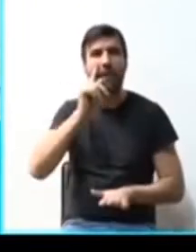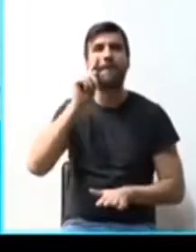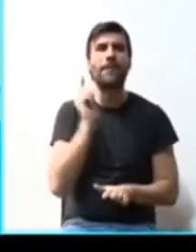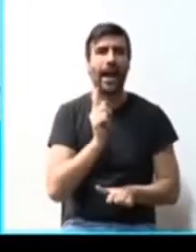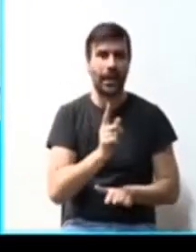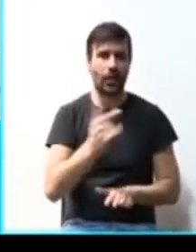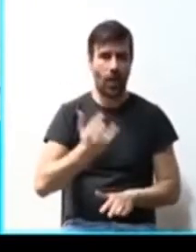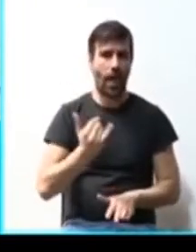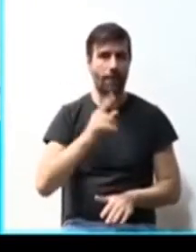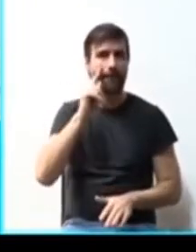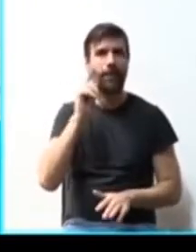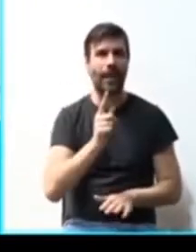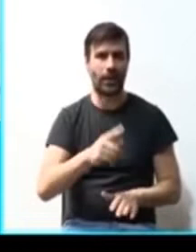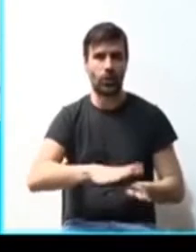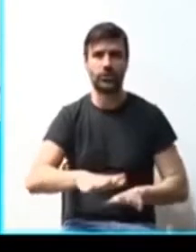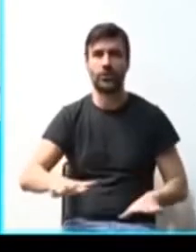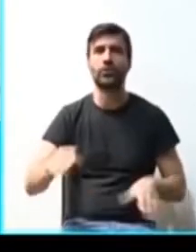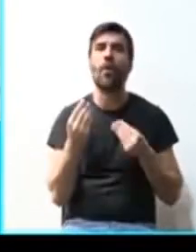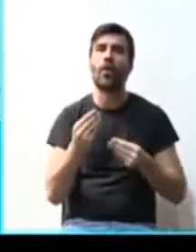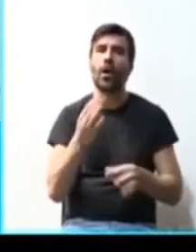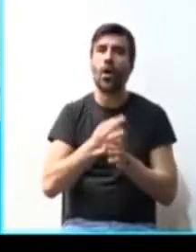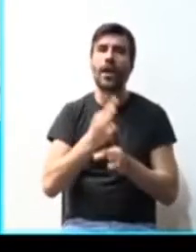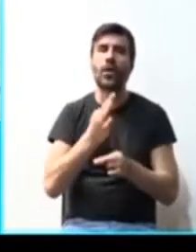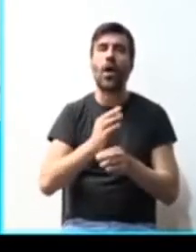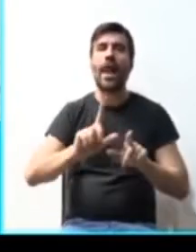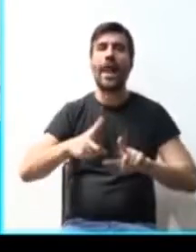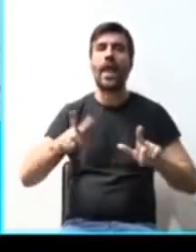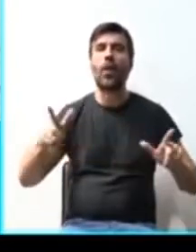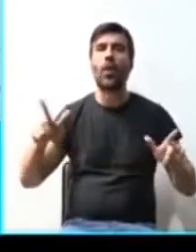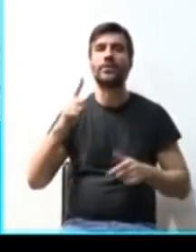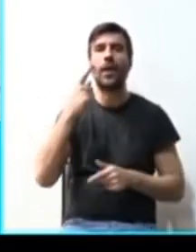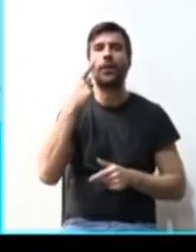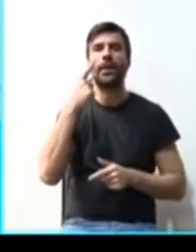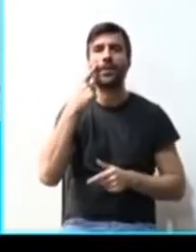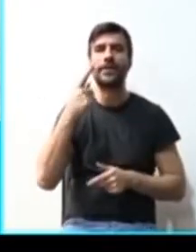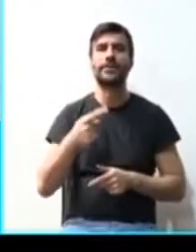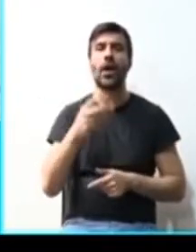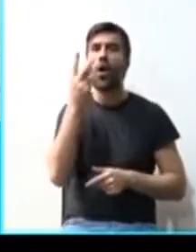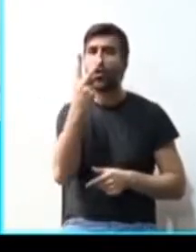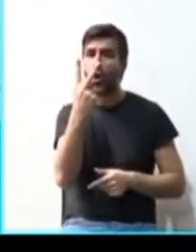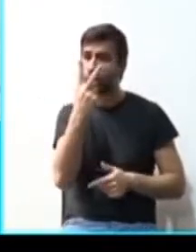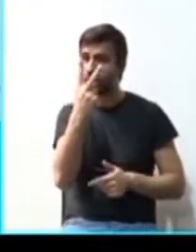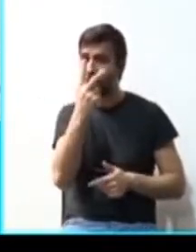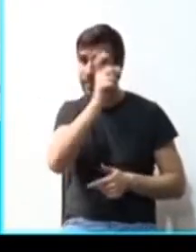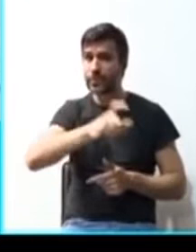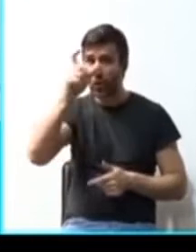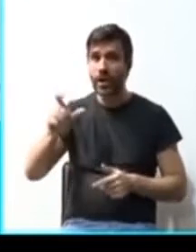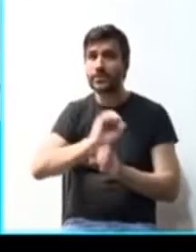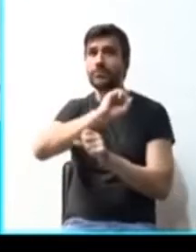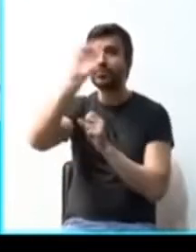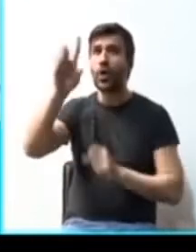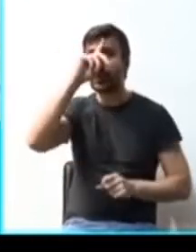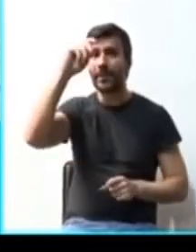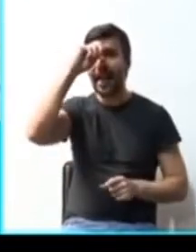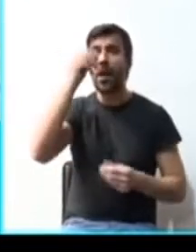La seguridad. En el colegio Lenguas Vivas, 2 personas fueron hospitalizadas por la